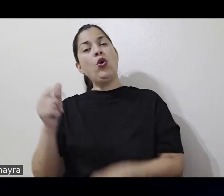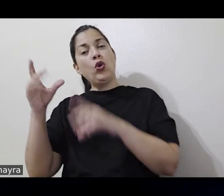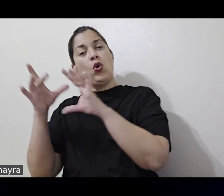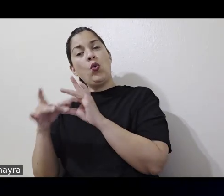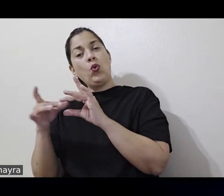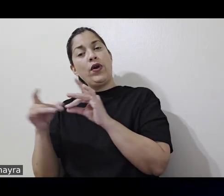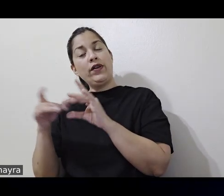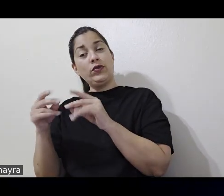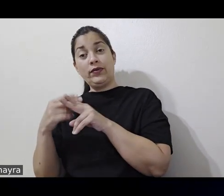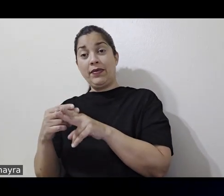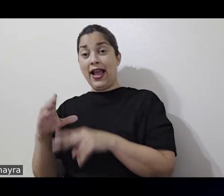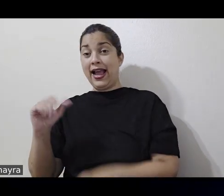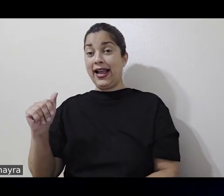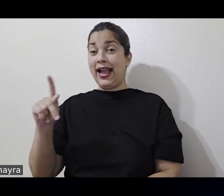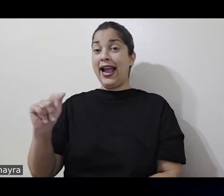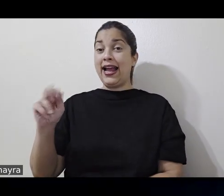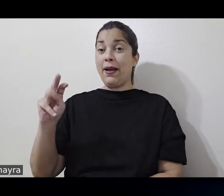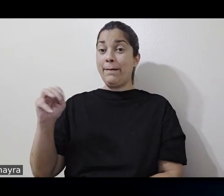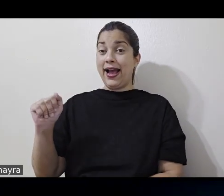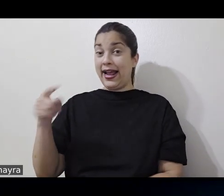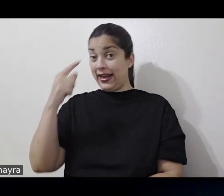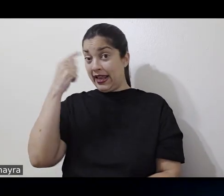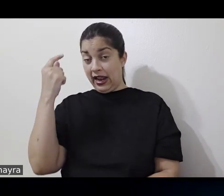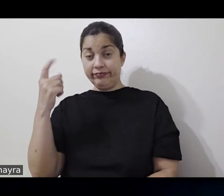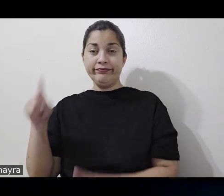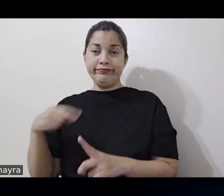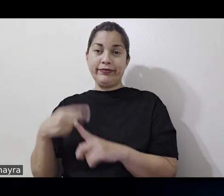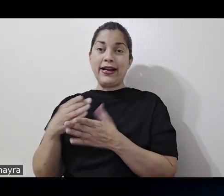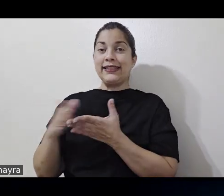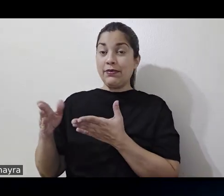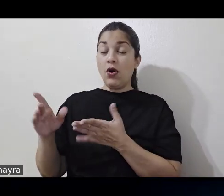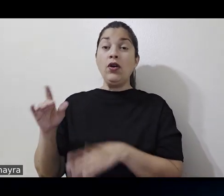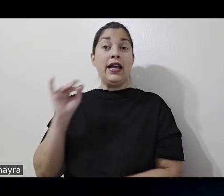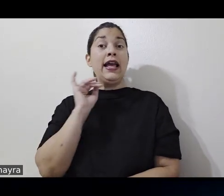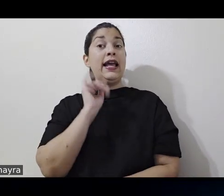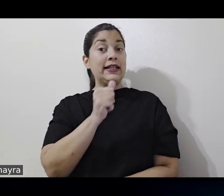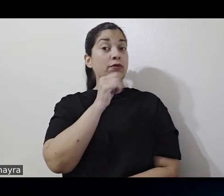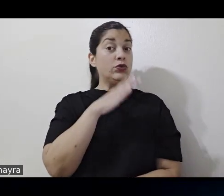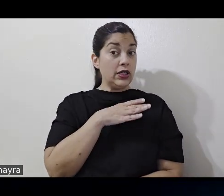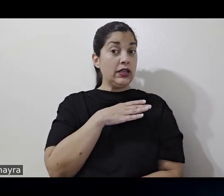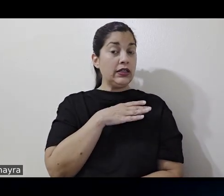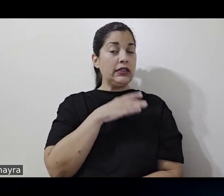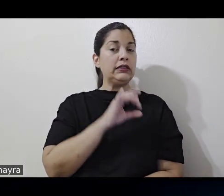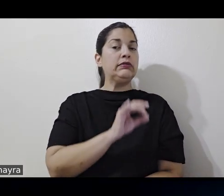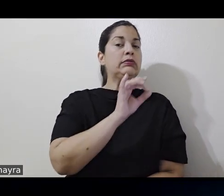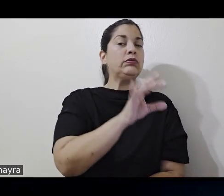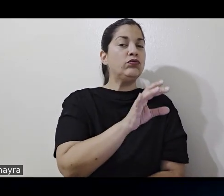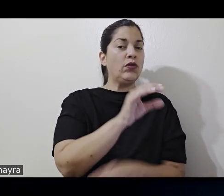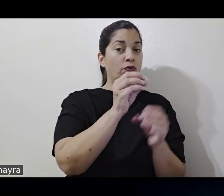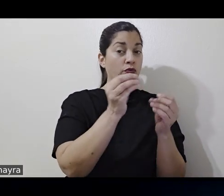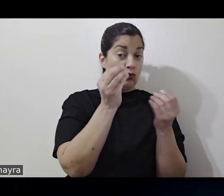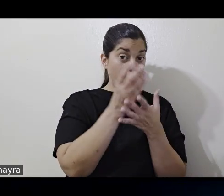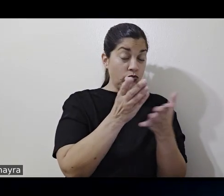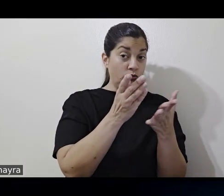Karma Negra, que tiene que ver con el racismo. Y entonces esa señora va y le da una clave a la niña que está